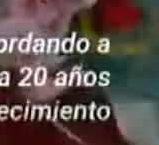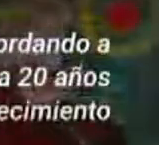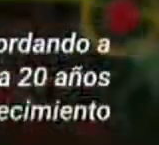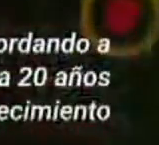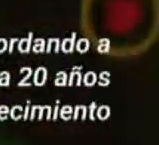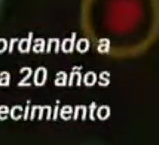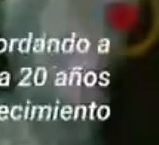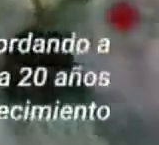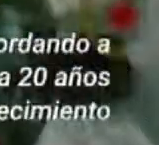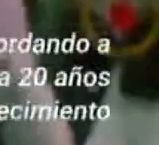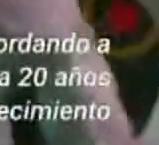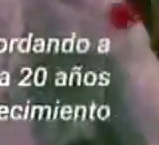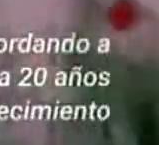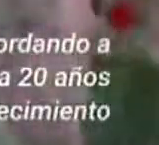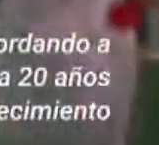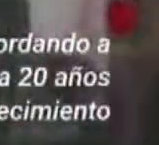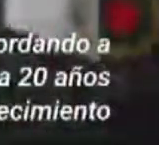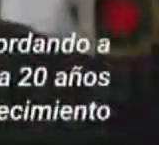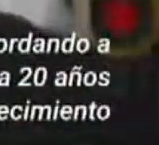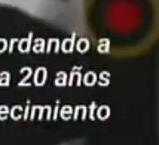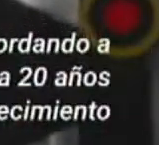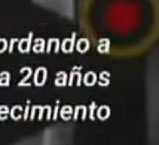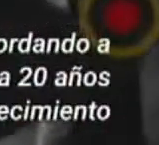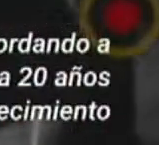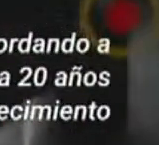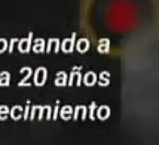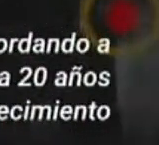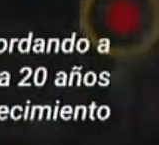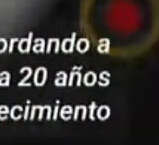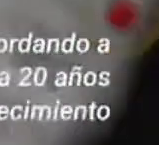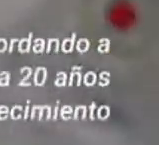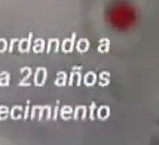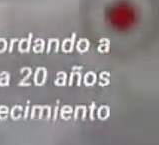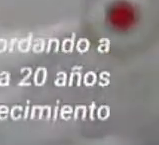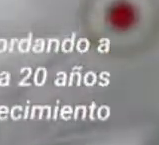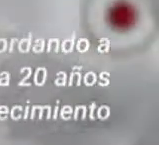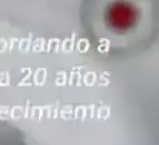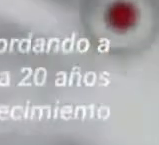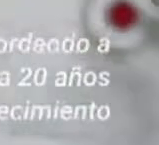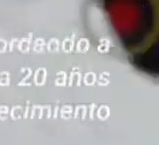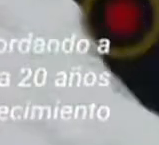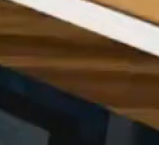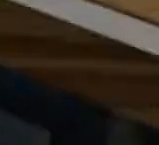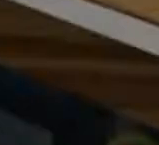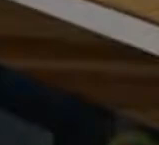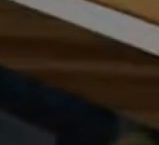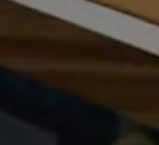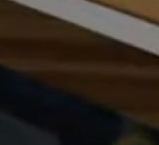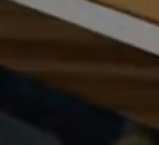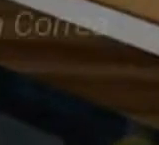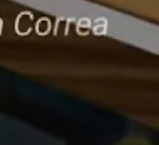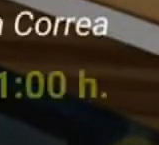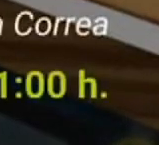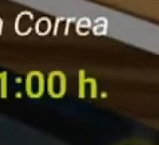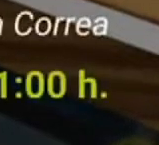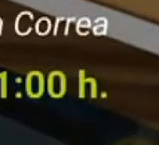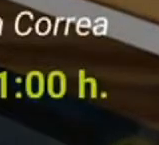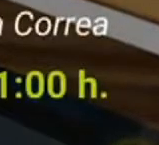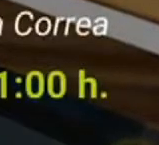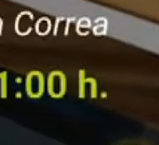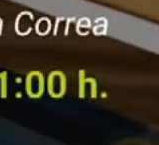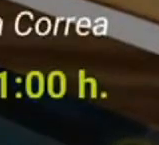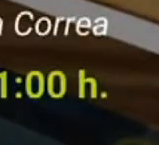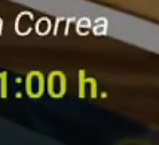Amalia Hernández a 20 años de su fallecimiento. Domingo, 17:30 horas. Hola, ¿qué tal?